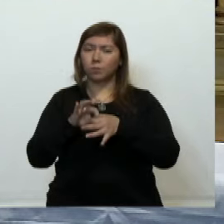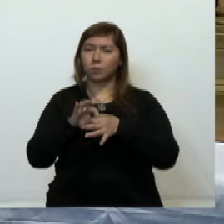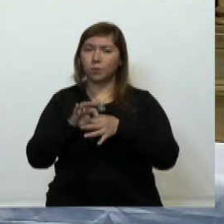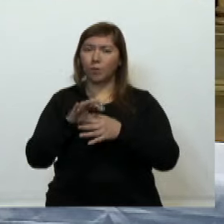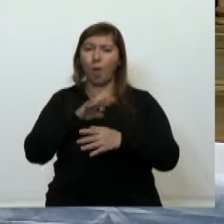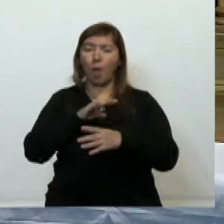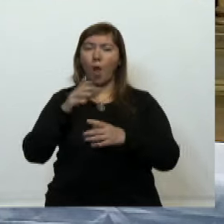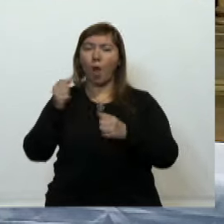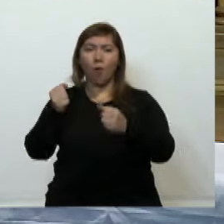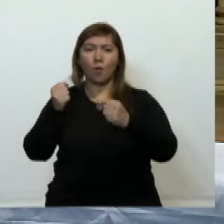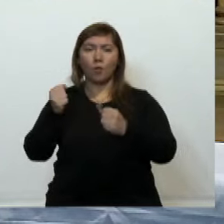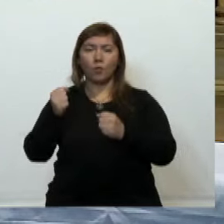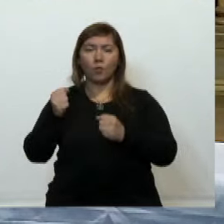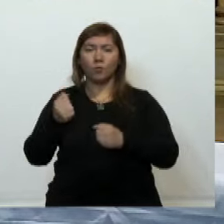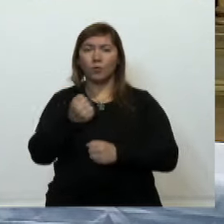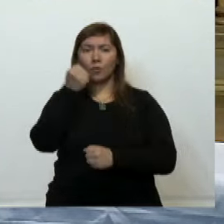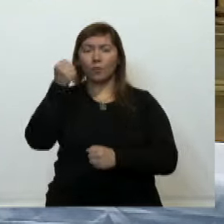los siglos. Amén.